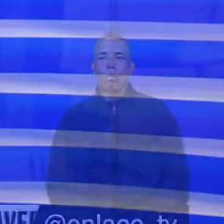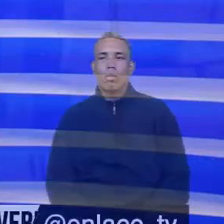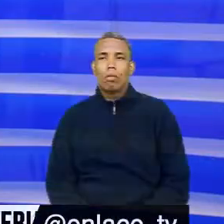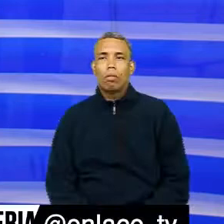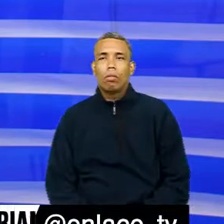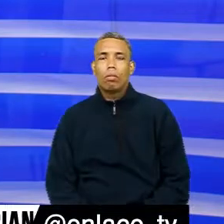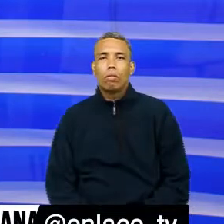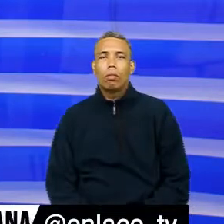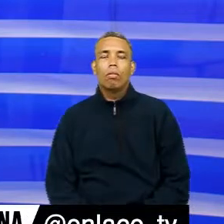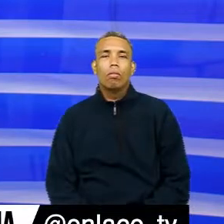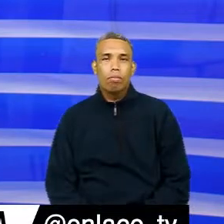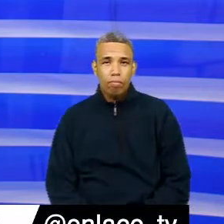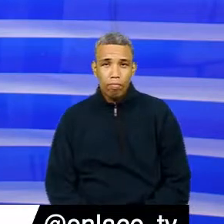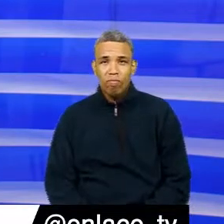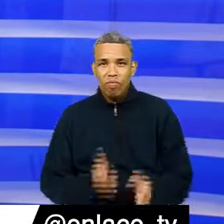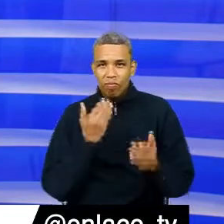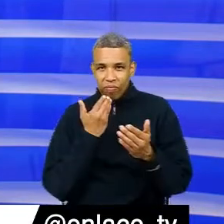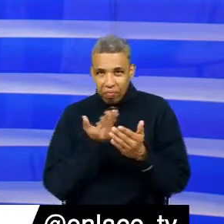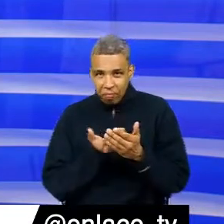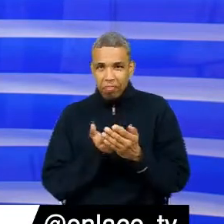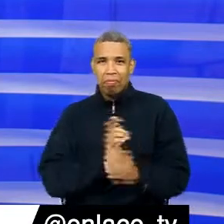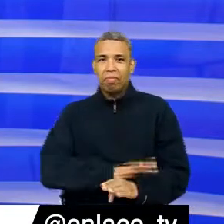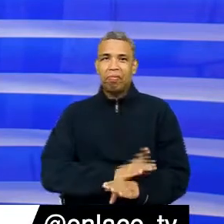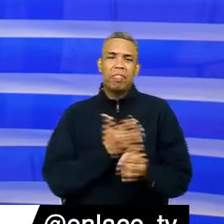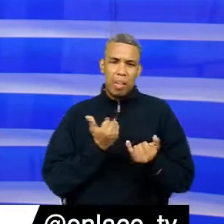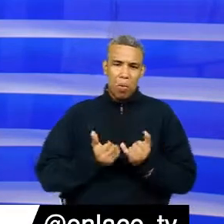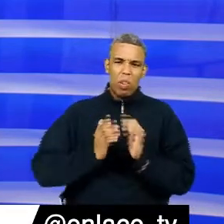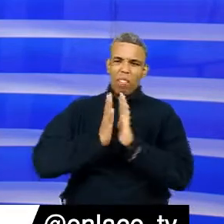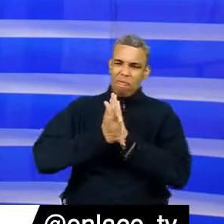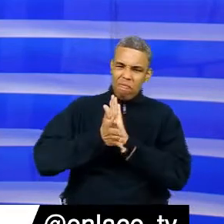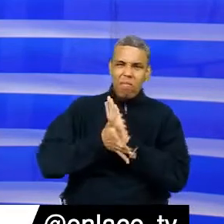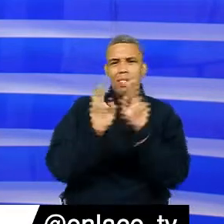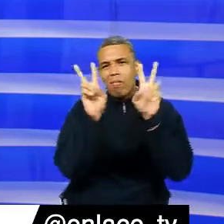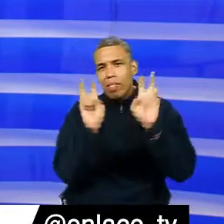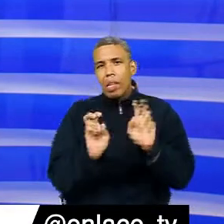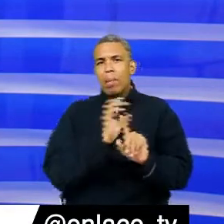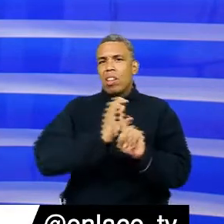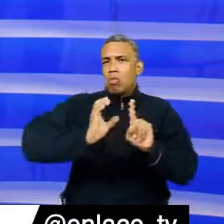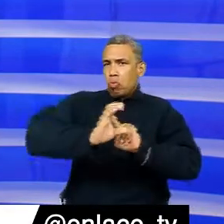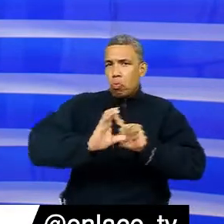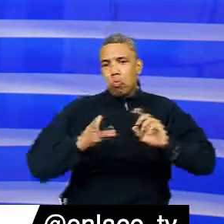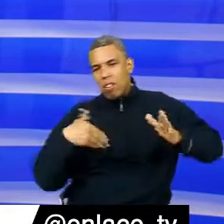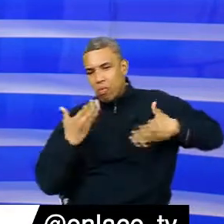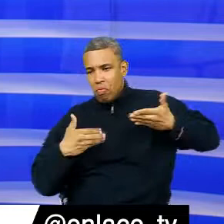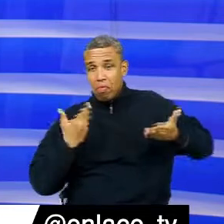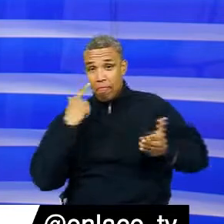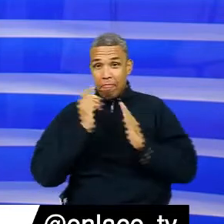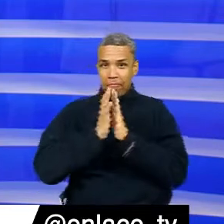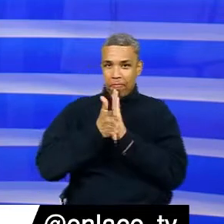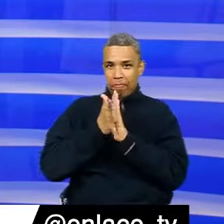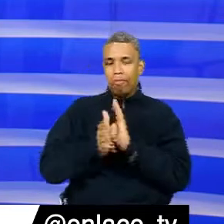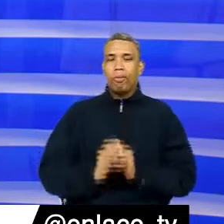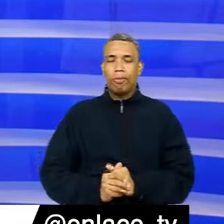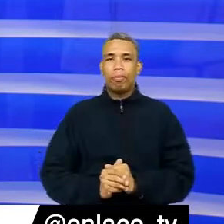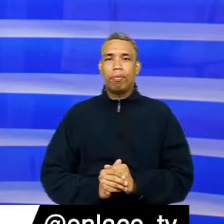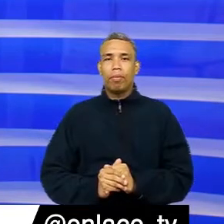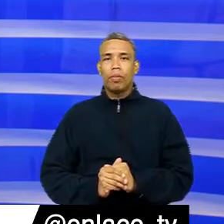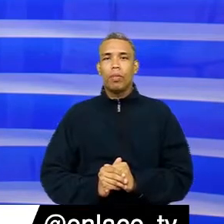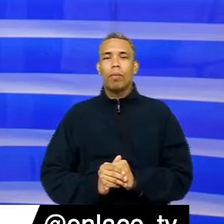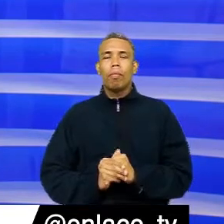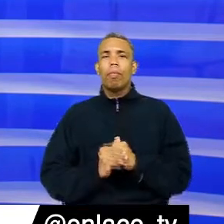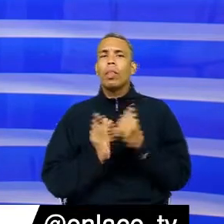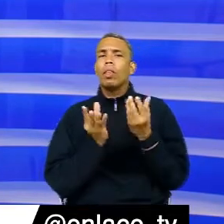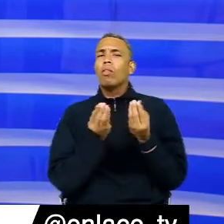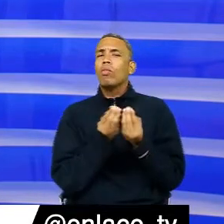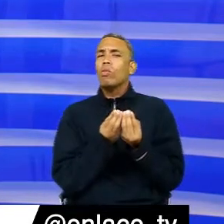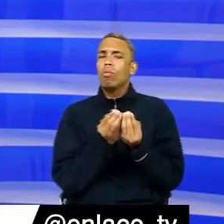¿Qué tal a todos? Muy buenas tardes, bienvenidos a la buena información de cultura y entretenimiento en La Mira. Les cuento que el grupo Mochila Teatral